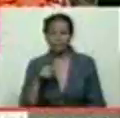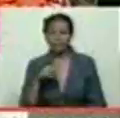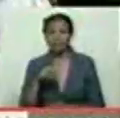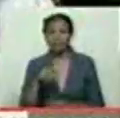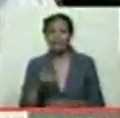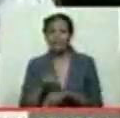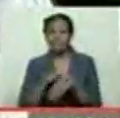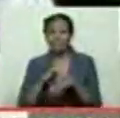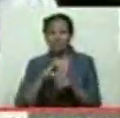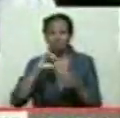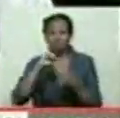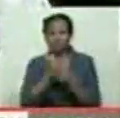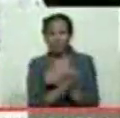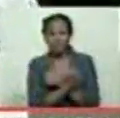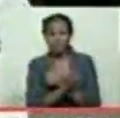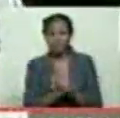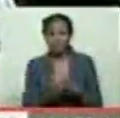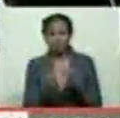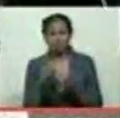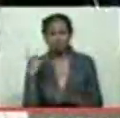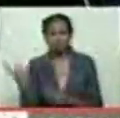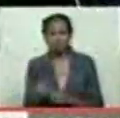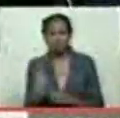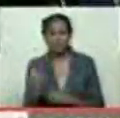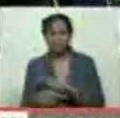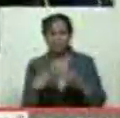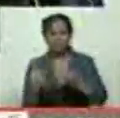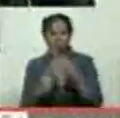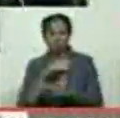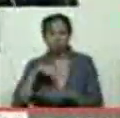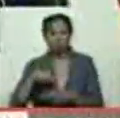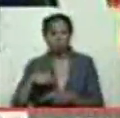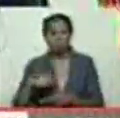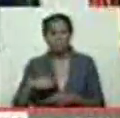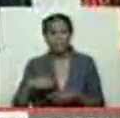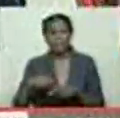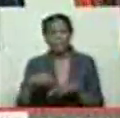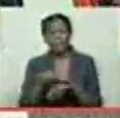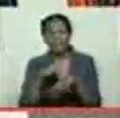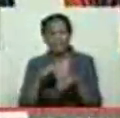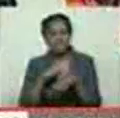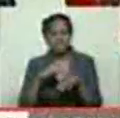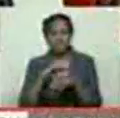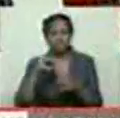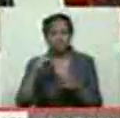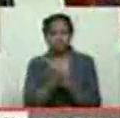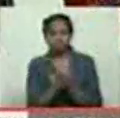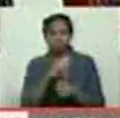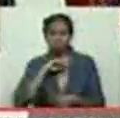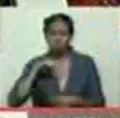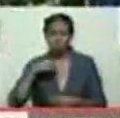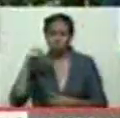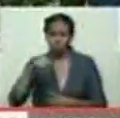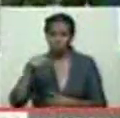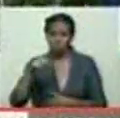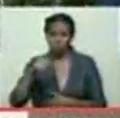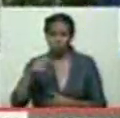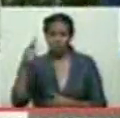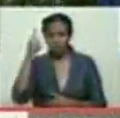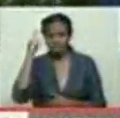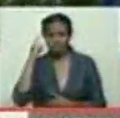Ecosocialismo. Solo en Revolución tenemos un ministerio de Ecosocialismo. Hoy, en el